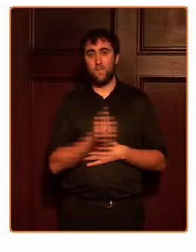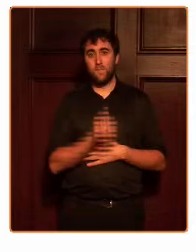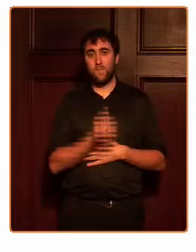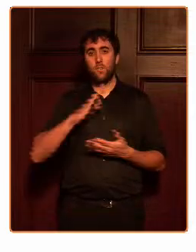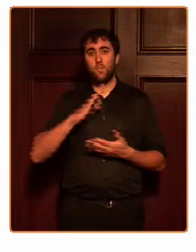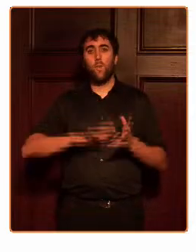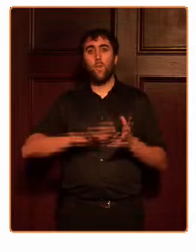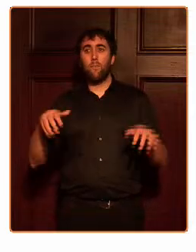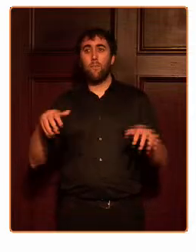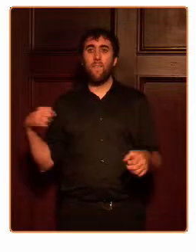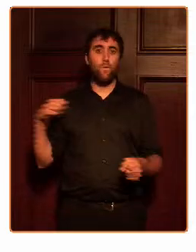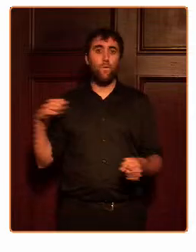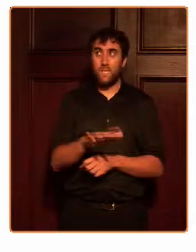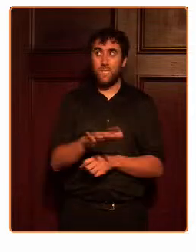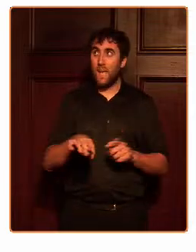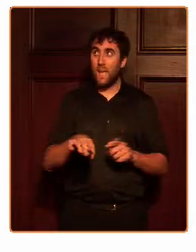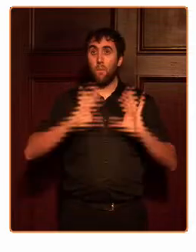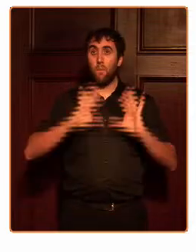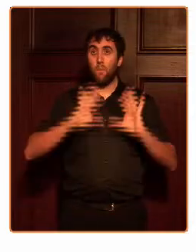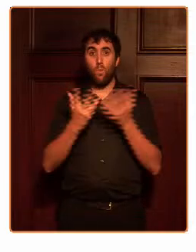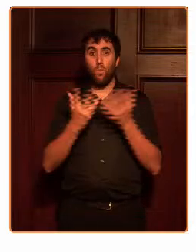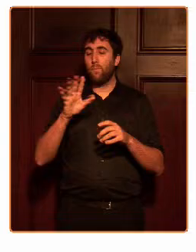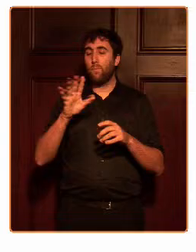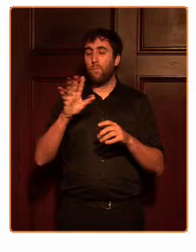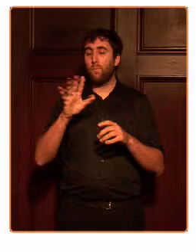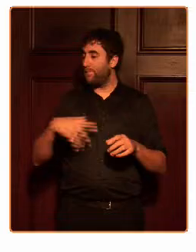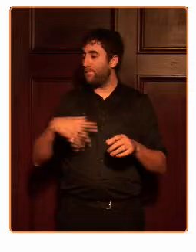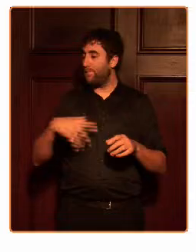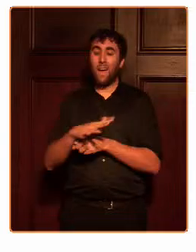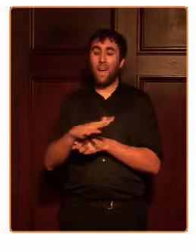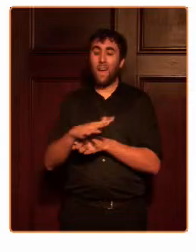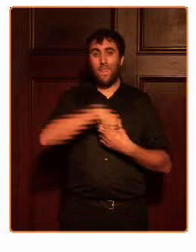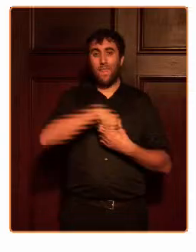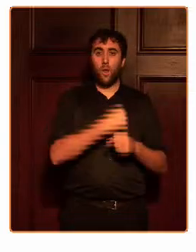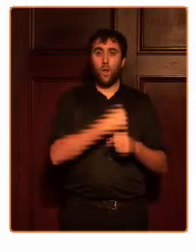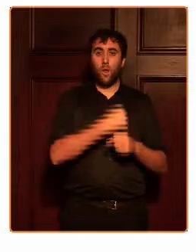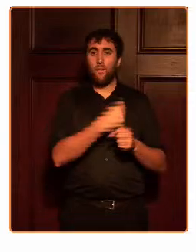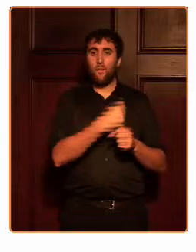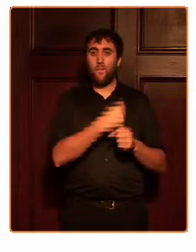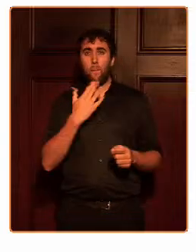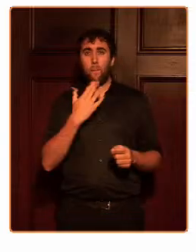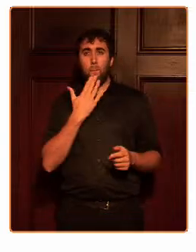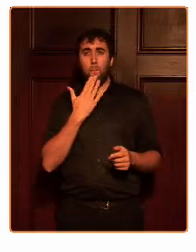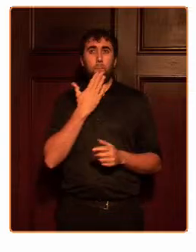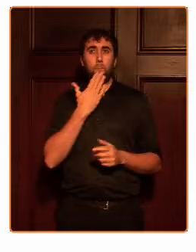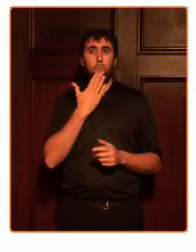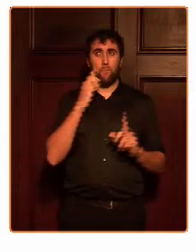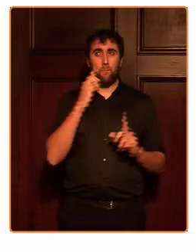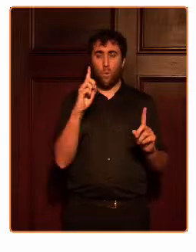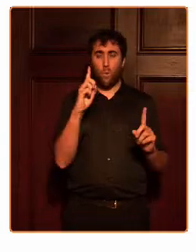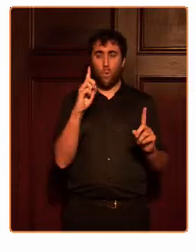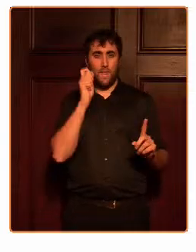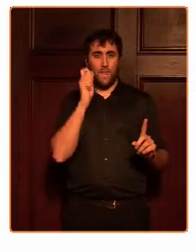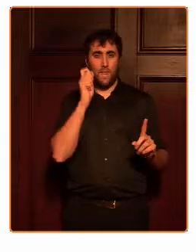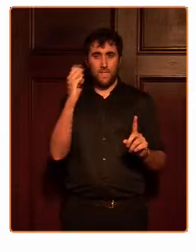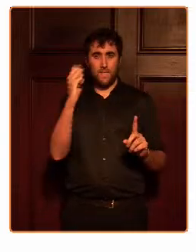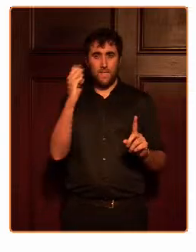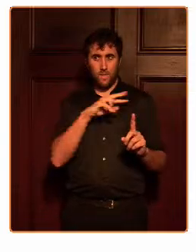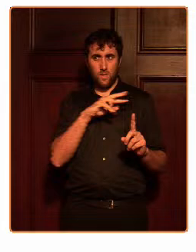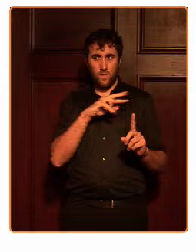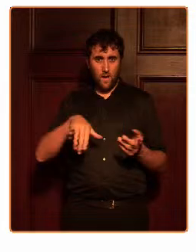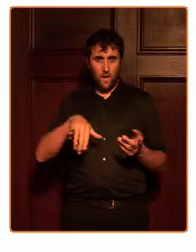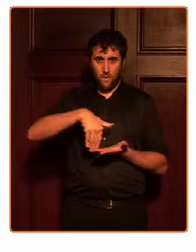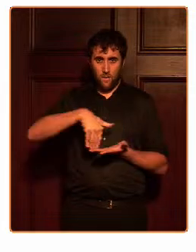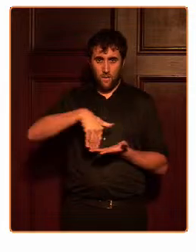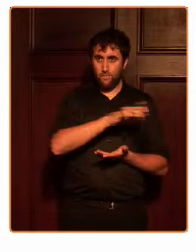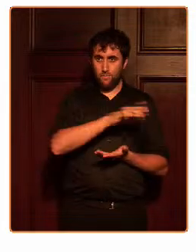al impacto en el mundo laboral es si la automatización va a reemplazar, o si la inteligencia artificial va a reemplazar